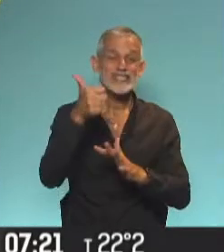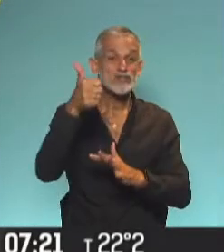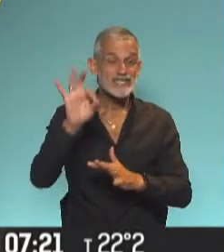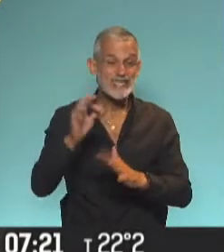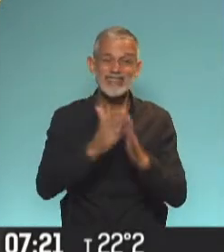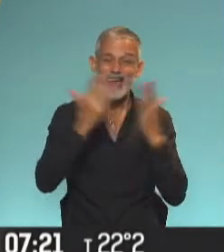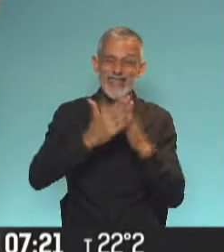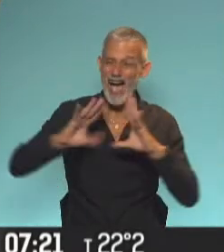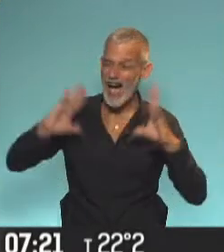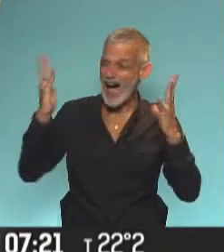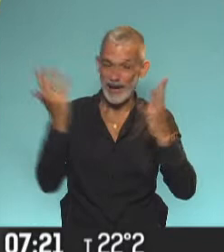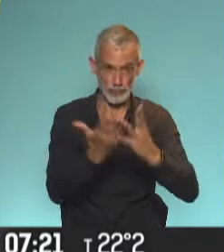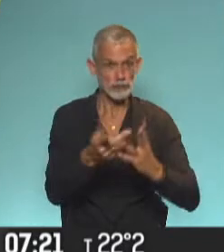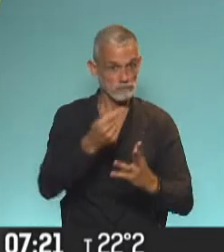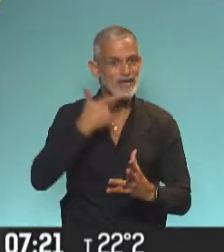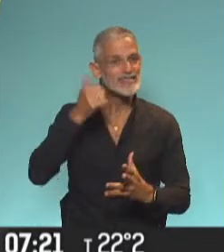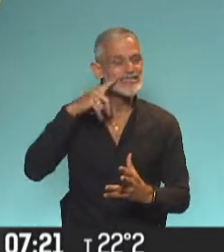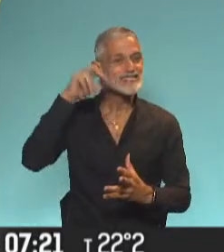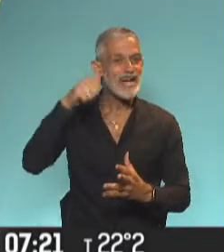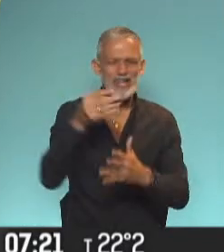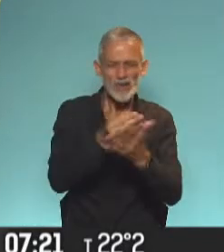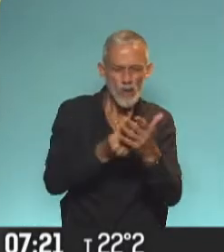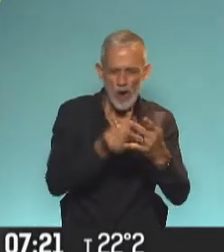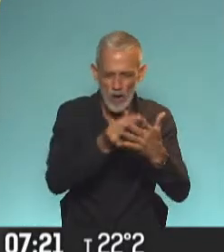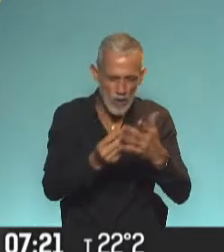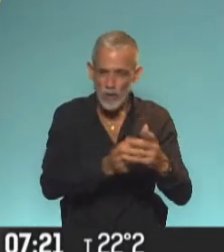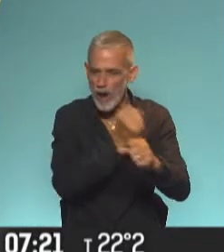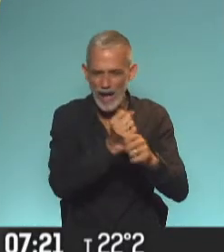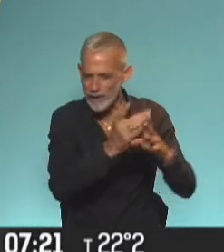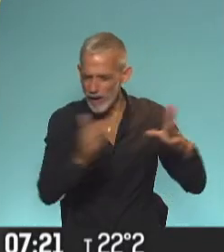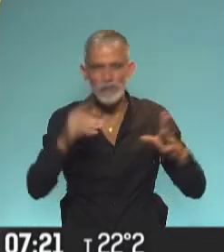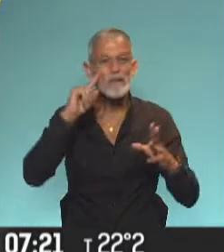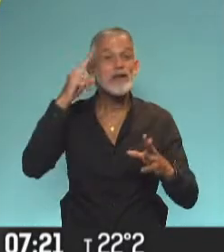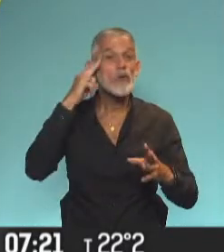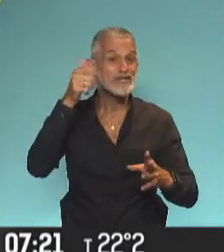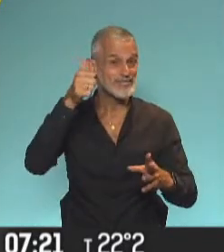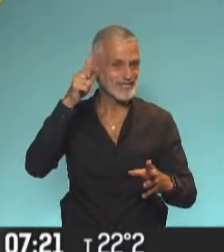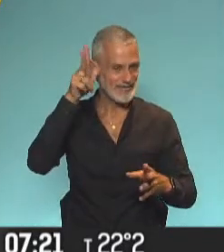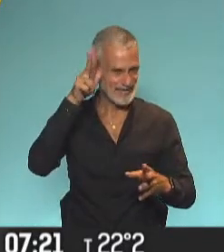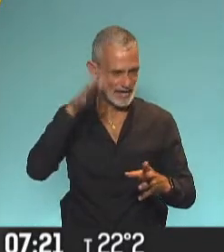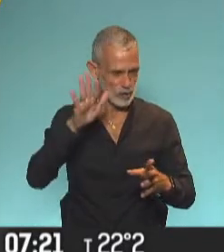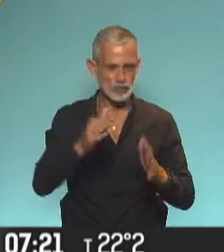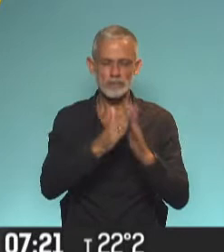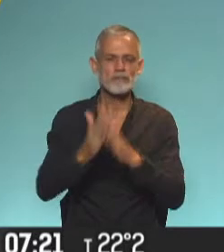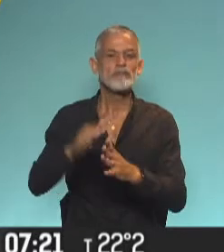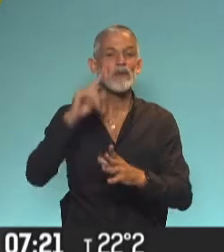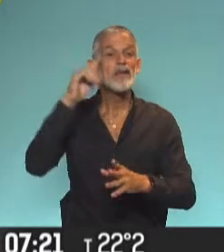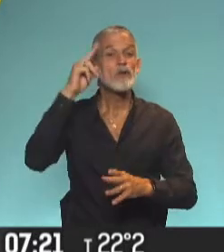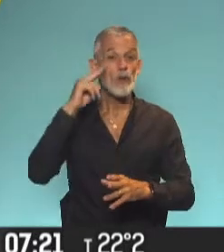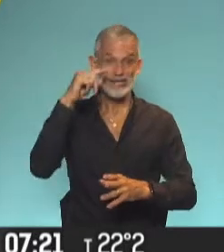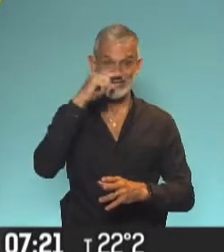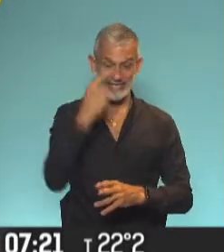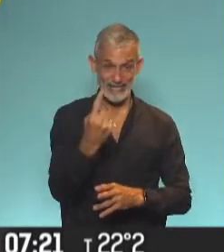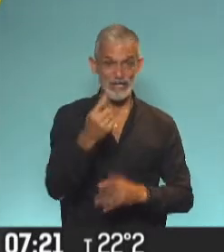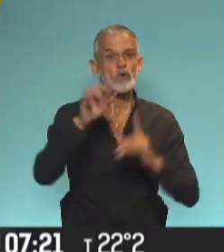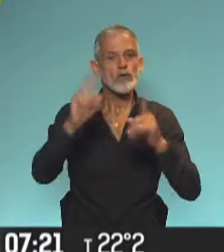todo el mundo y Salinas la dibujó hasta el año 1968. En 1971, también